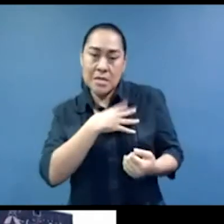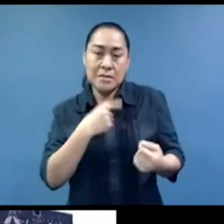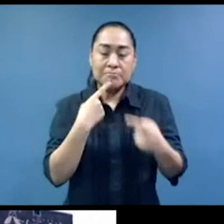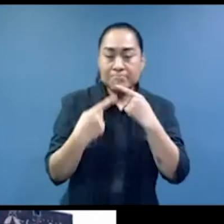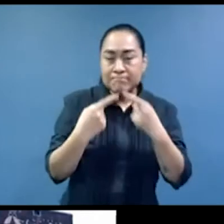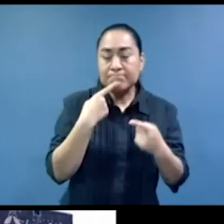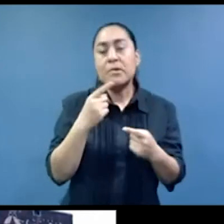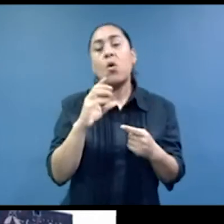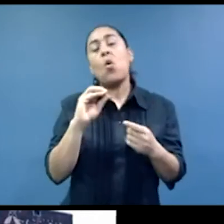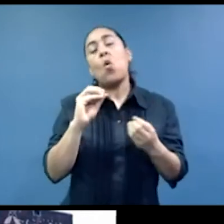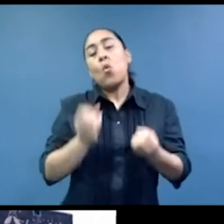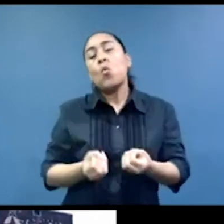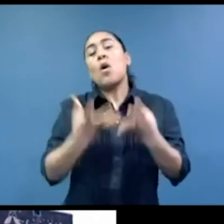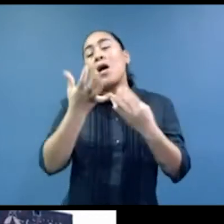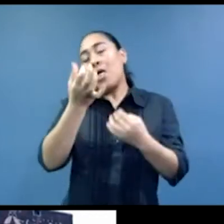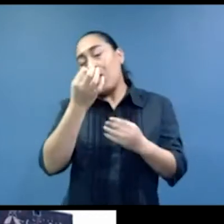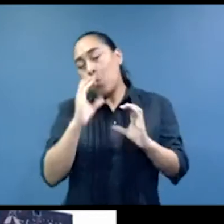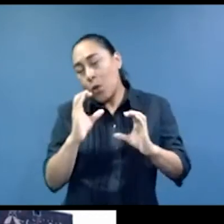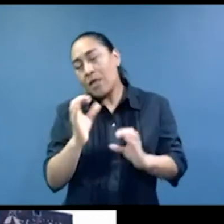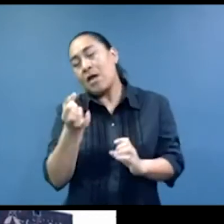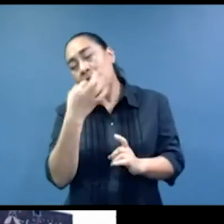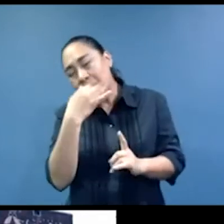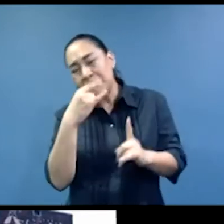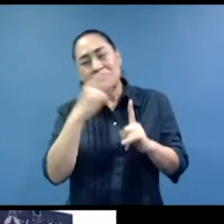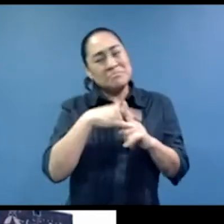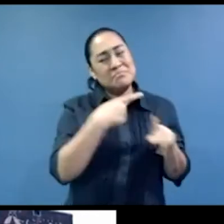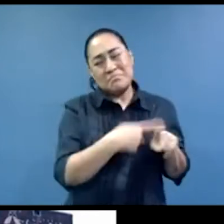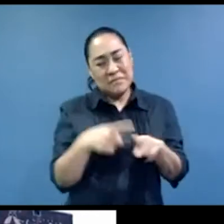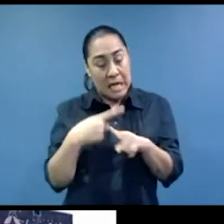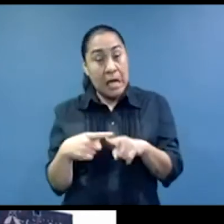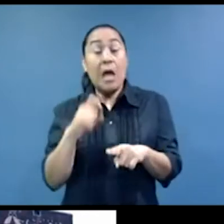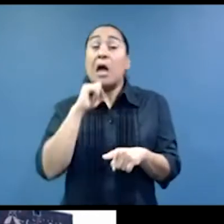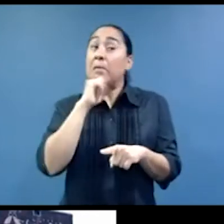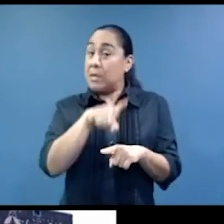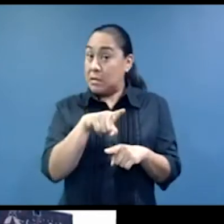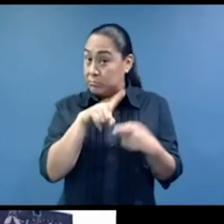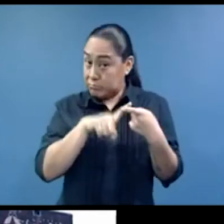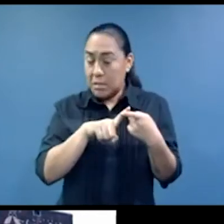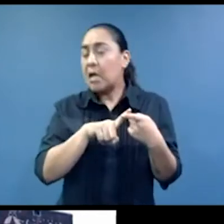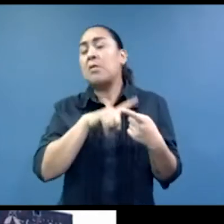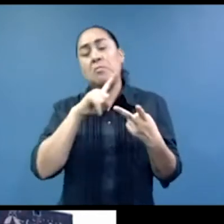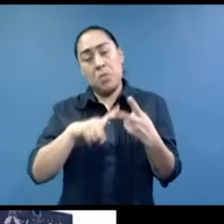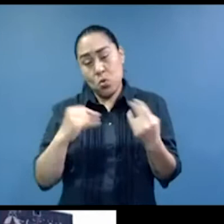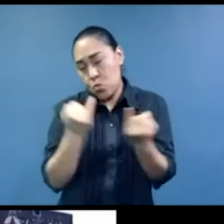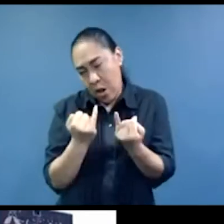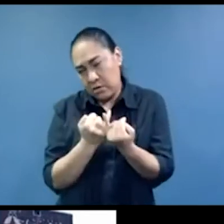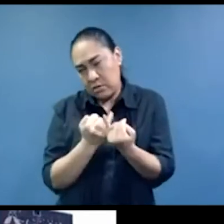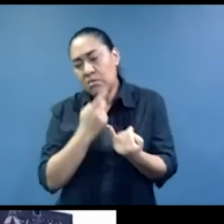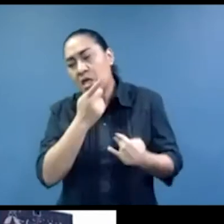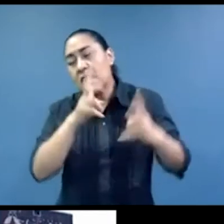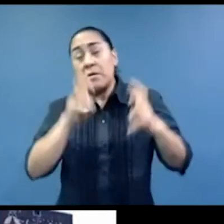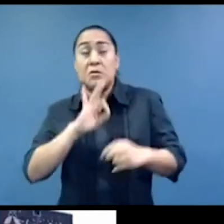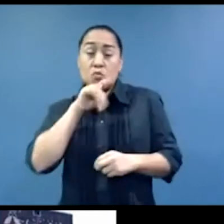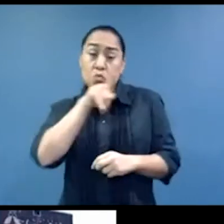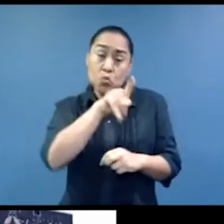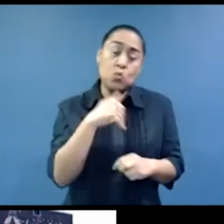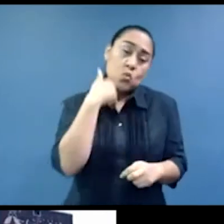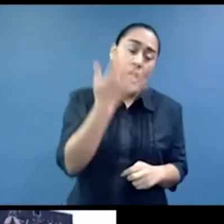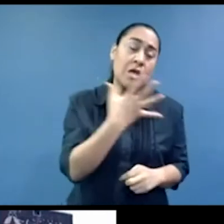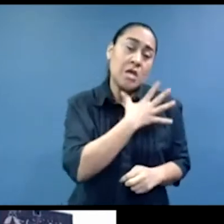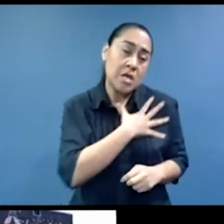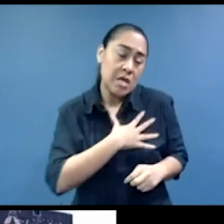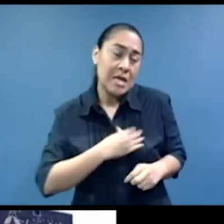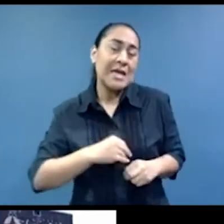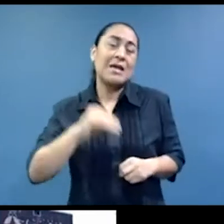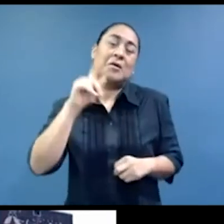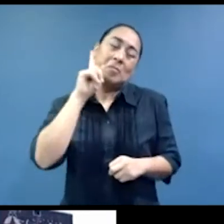entendido tradicionalmente, sino también se refiere al tema de que si tú quieres tener un hijo o una hija con quien